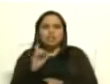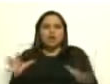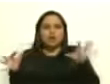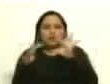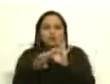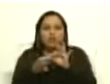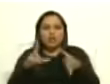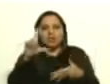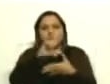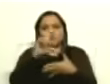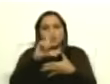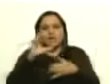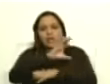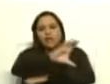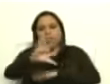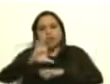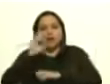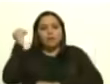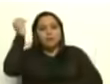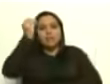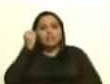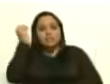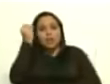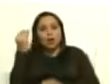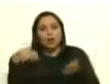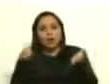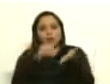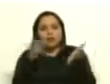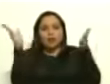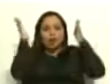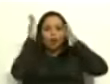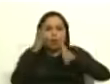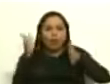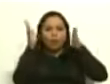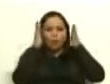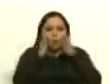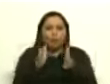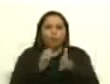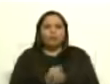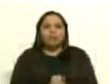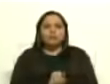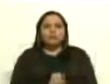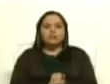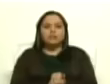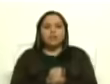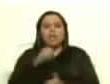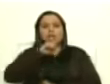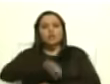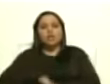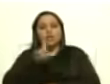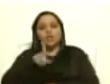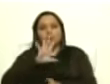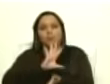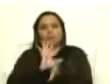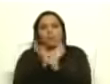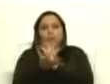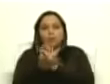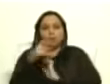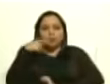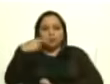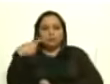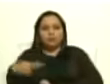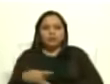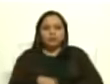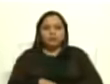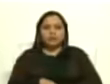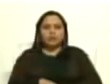caribeña, repensarnos, reorientarnos histórica y geopolíticamente. Nuestro relacionamiento a lo interno